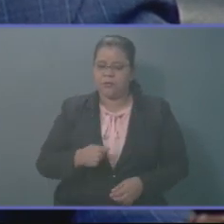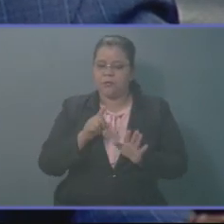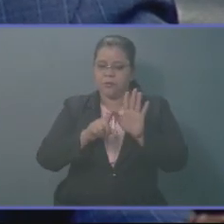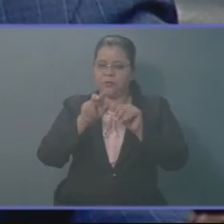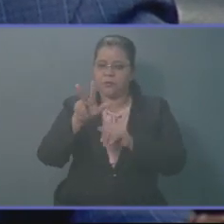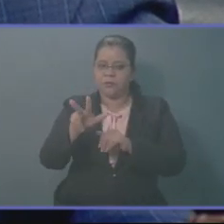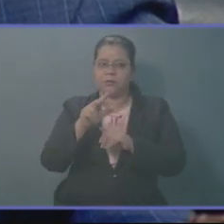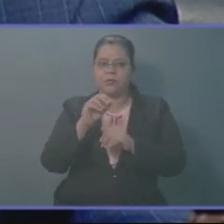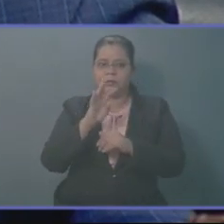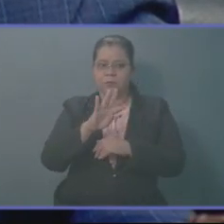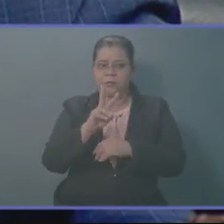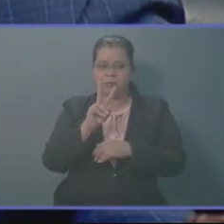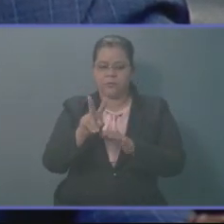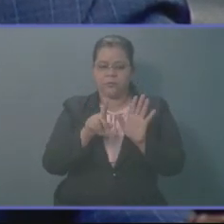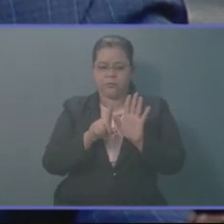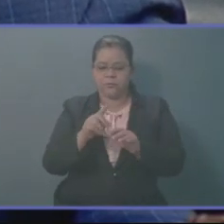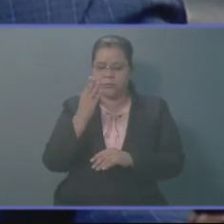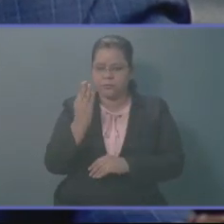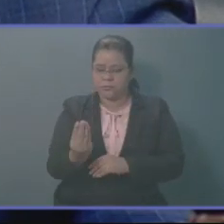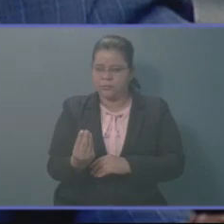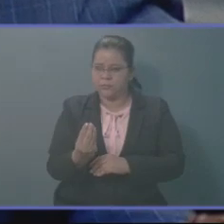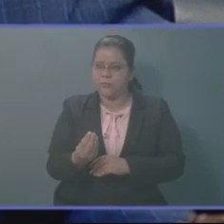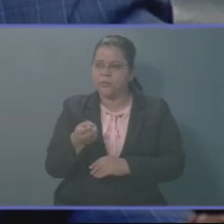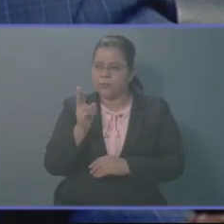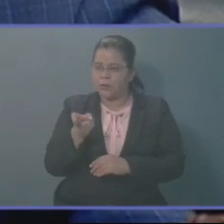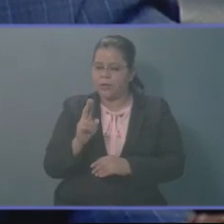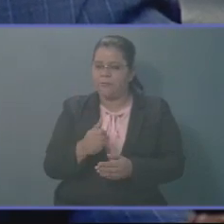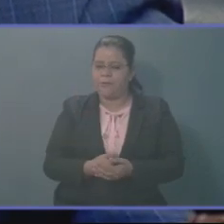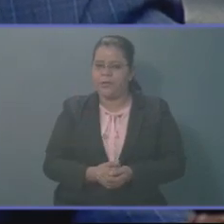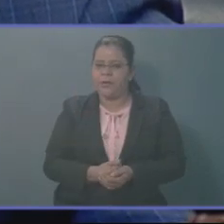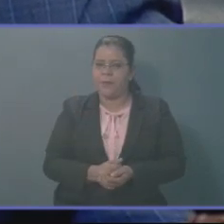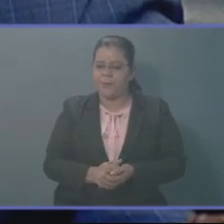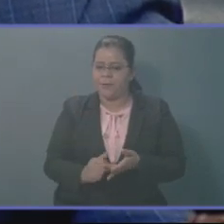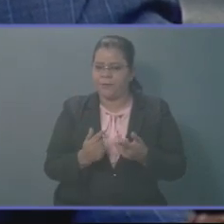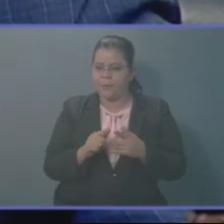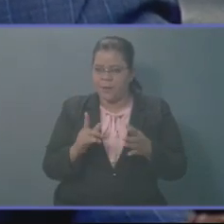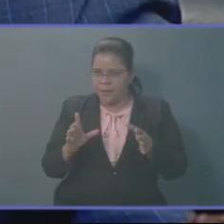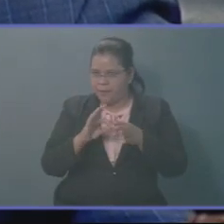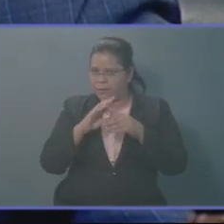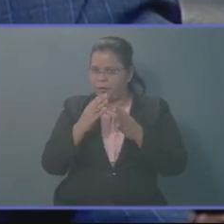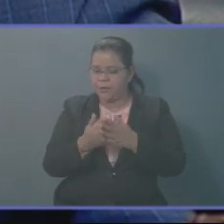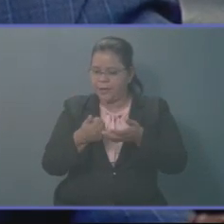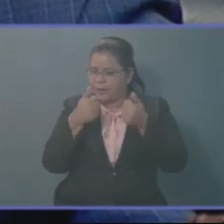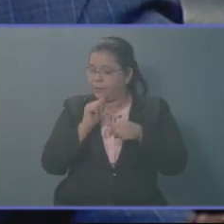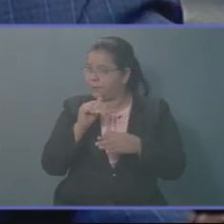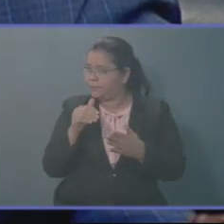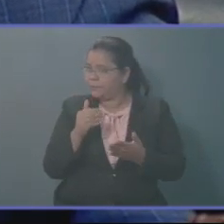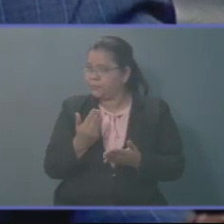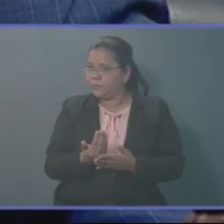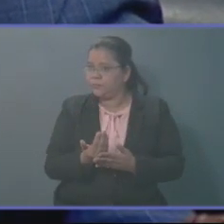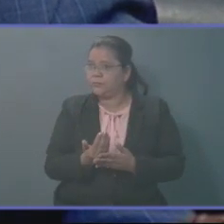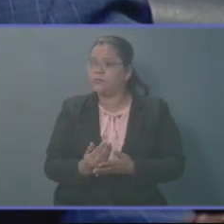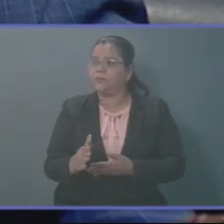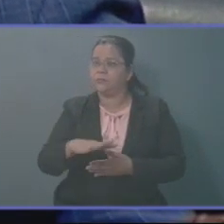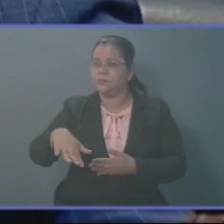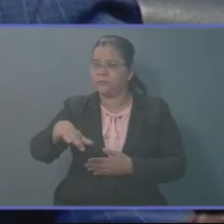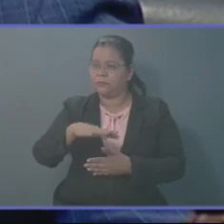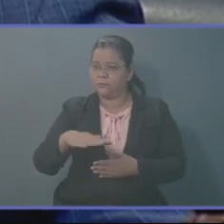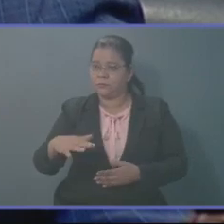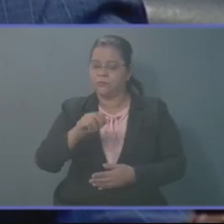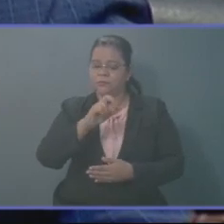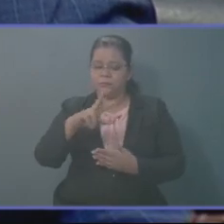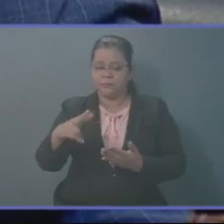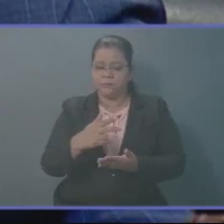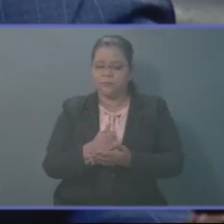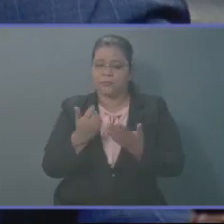tomo 426 de la misma fecha, esta Asamblea autorizó al órgano ejecutivo en el ramo de Hacienda para que gestione